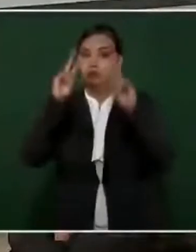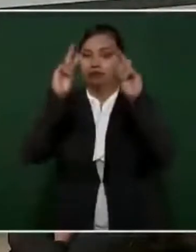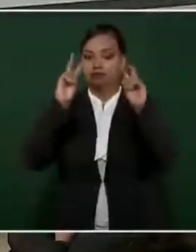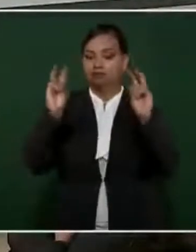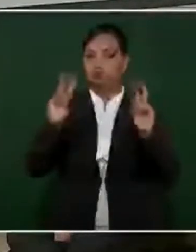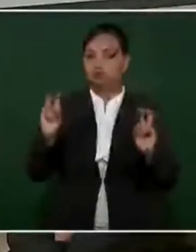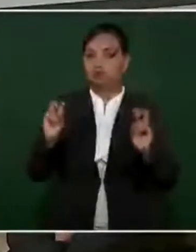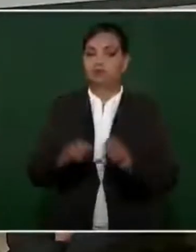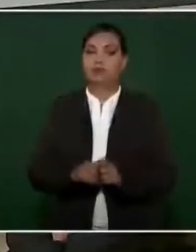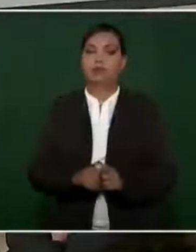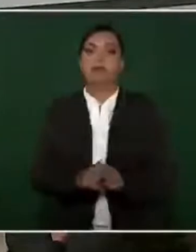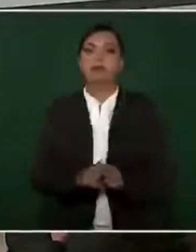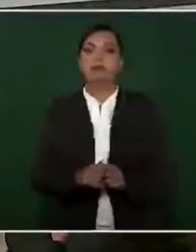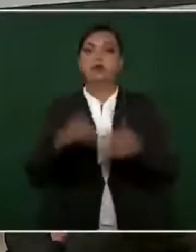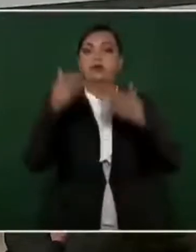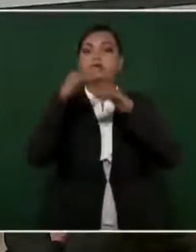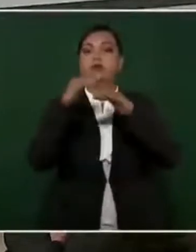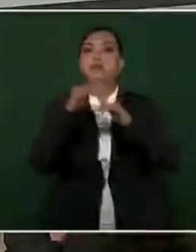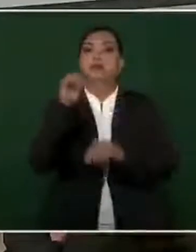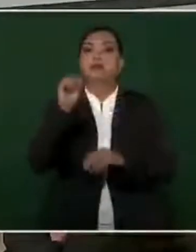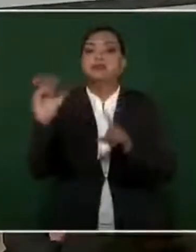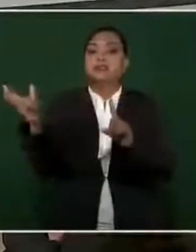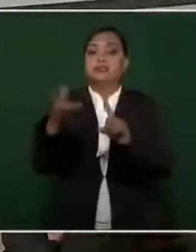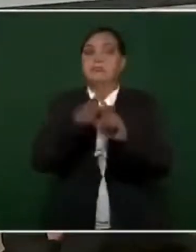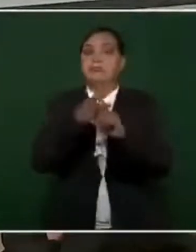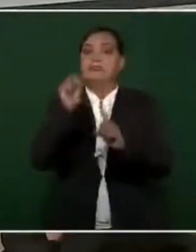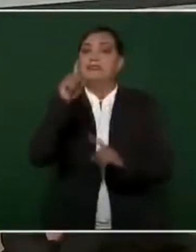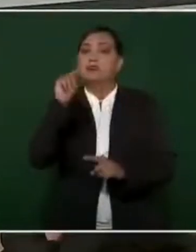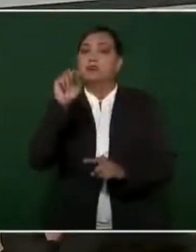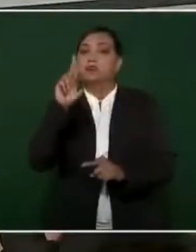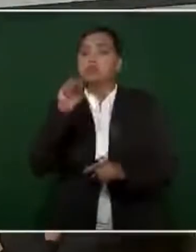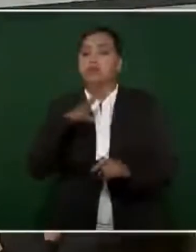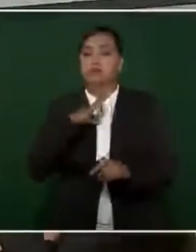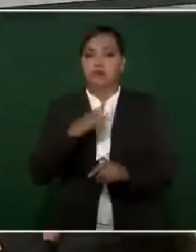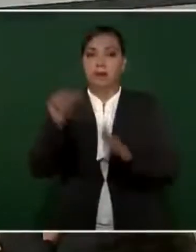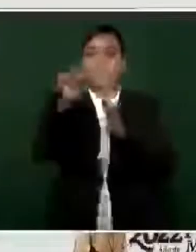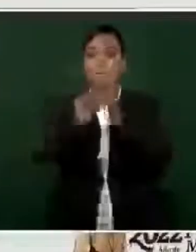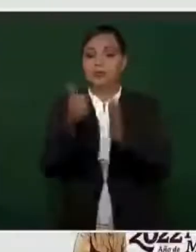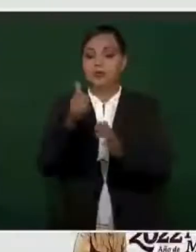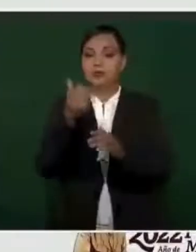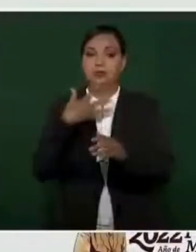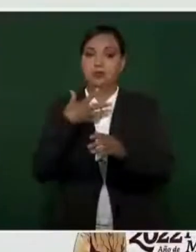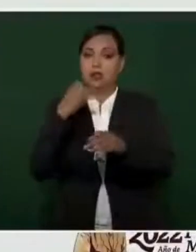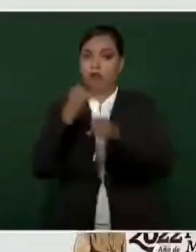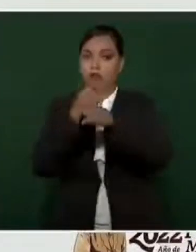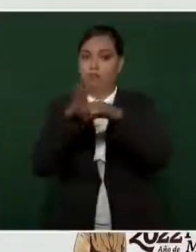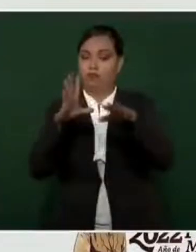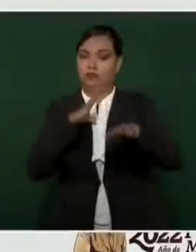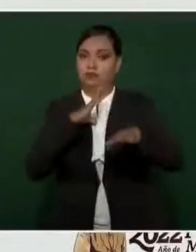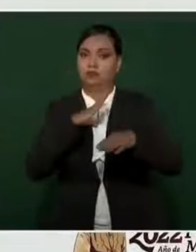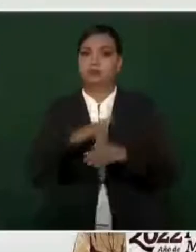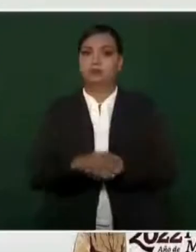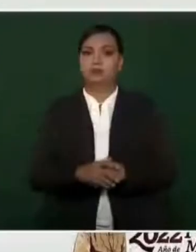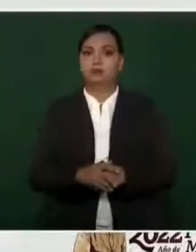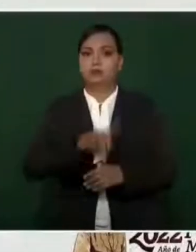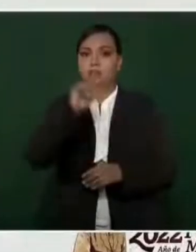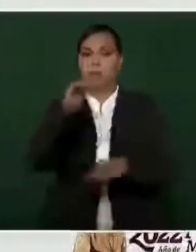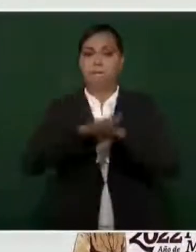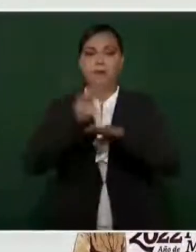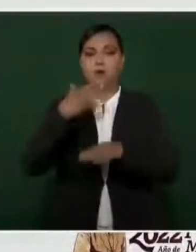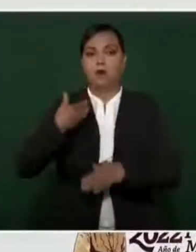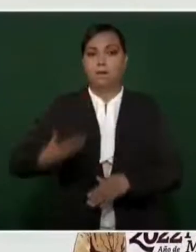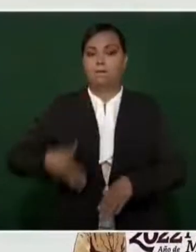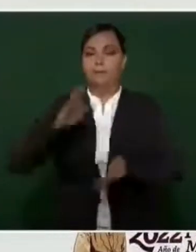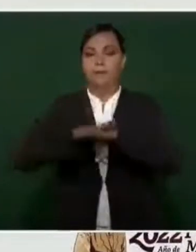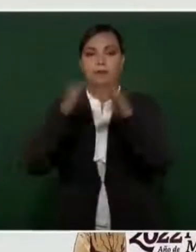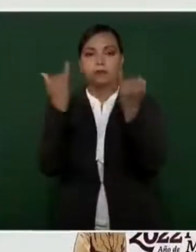favor. En cuanto a secuestro, en agosto, que es los últimos datos que tenemos del secretariado, no se presentaron este